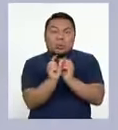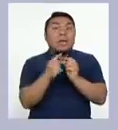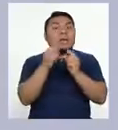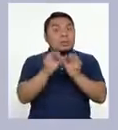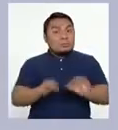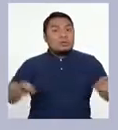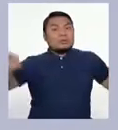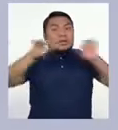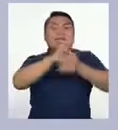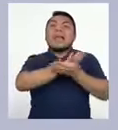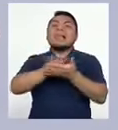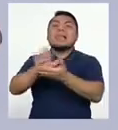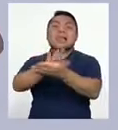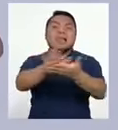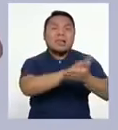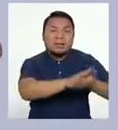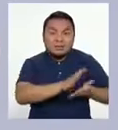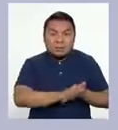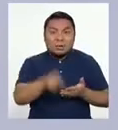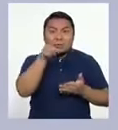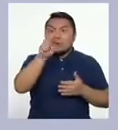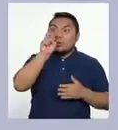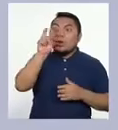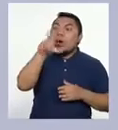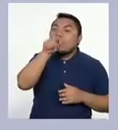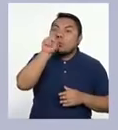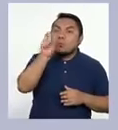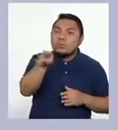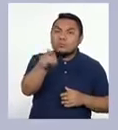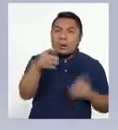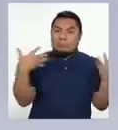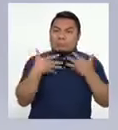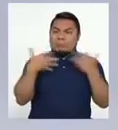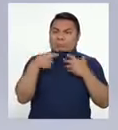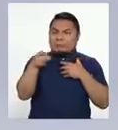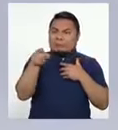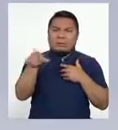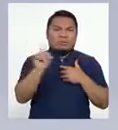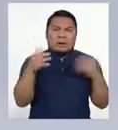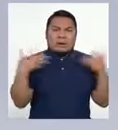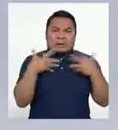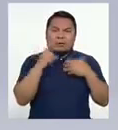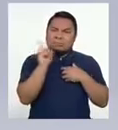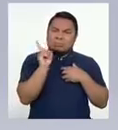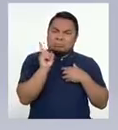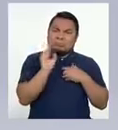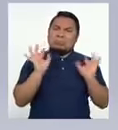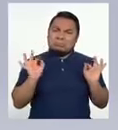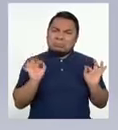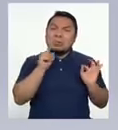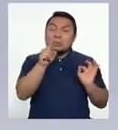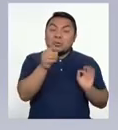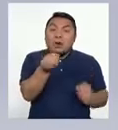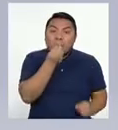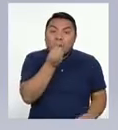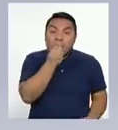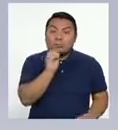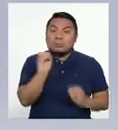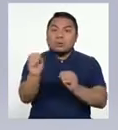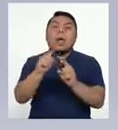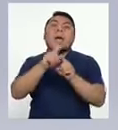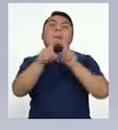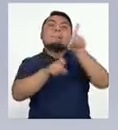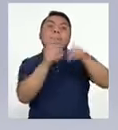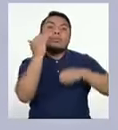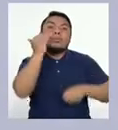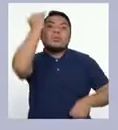limpio. Y si te encuentras con alguna de ellas, no te asustes, que no te harán daño. Y si quieres darles de comer, pregunta